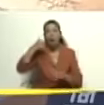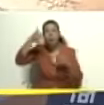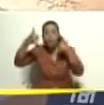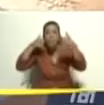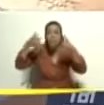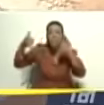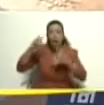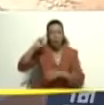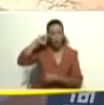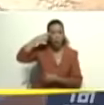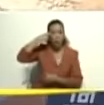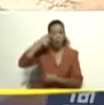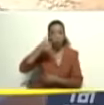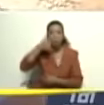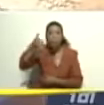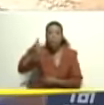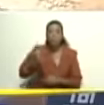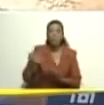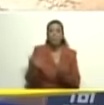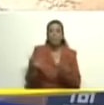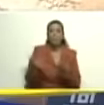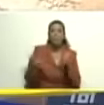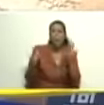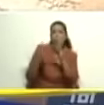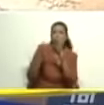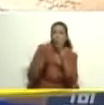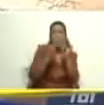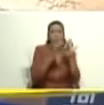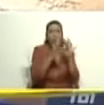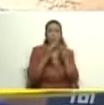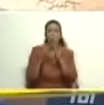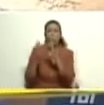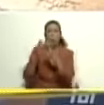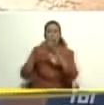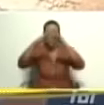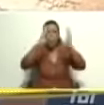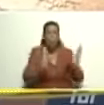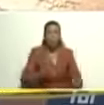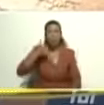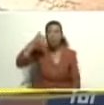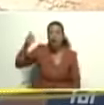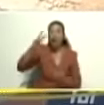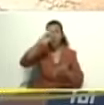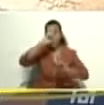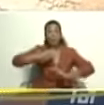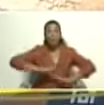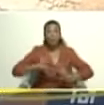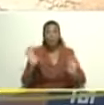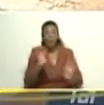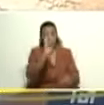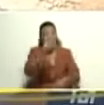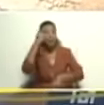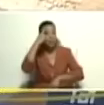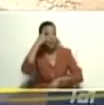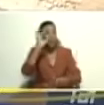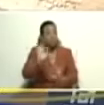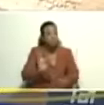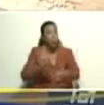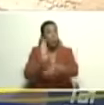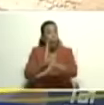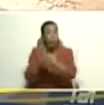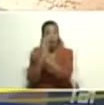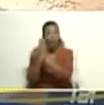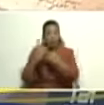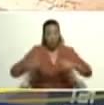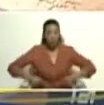Ustedes recuerdan, y hacíamos pases para respetar los días de cuarentena,